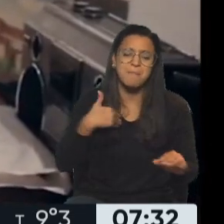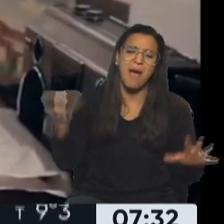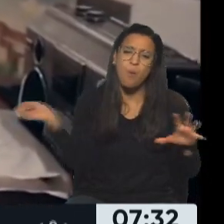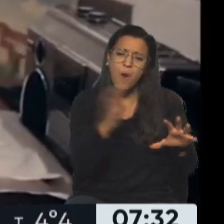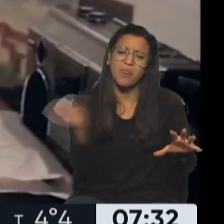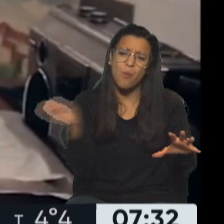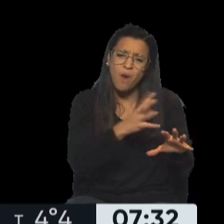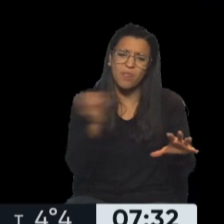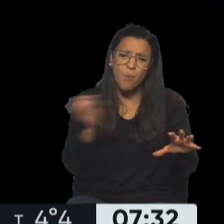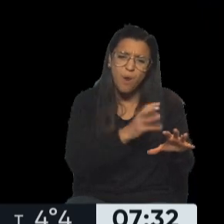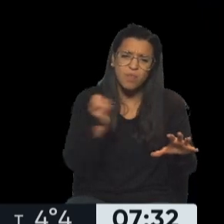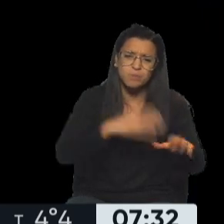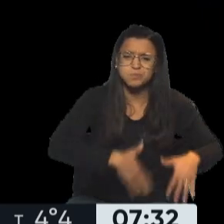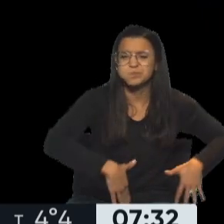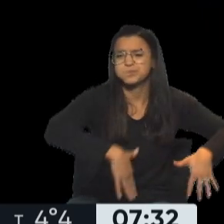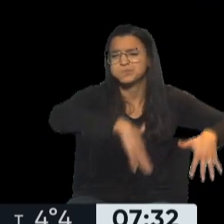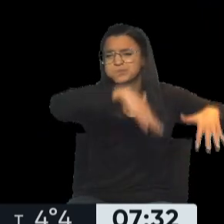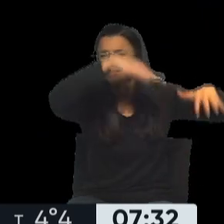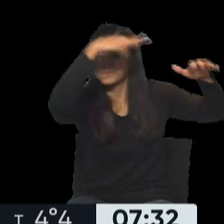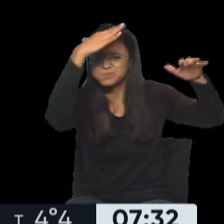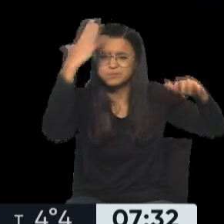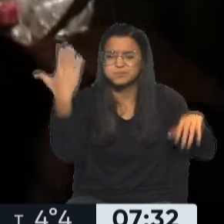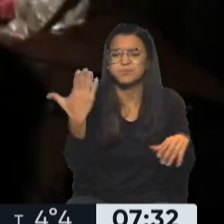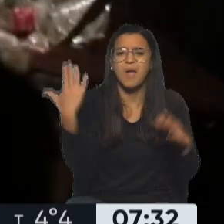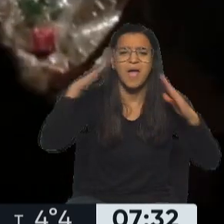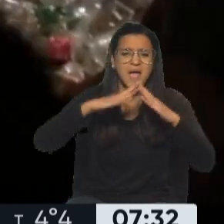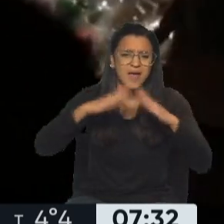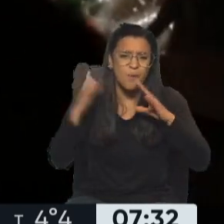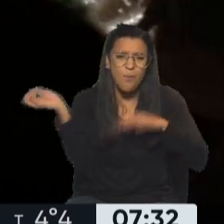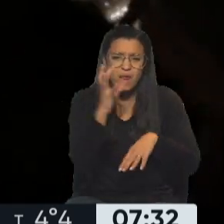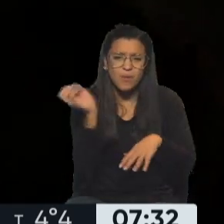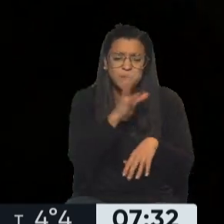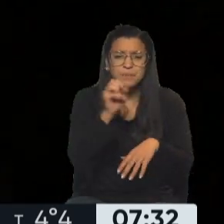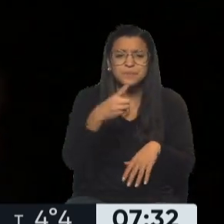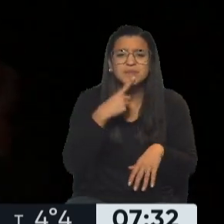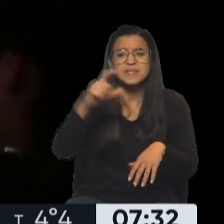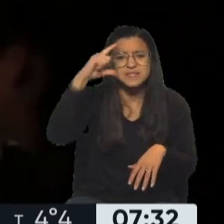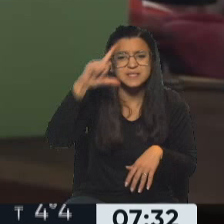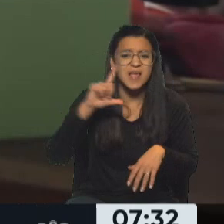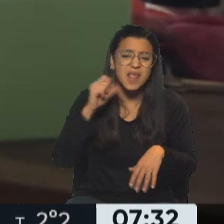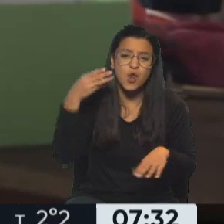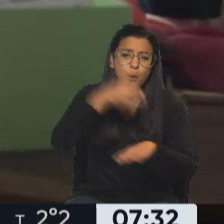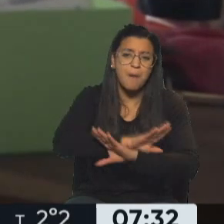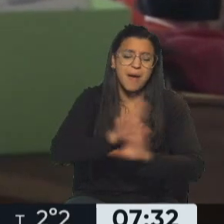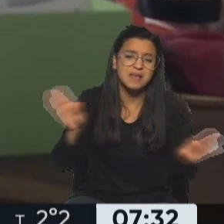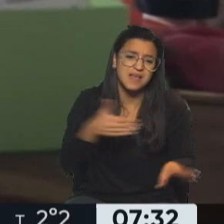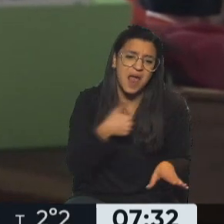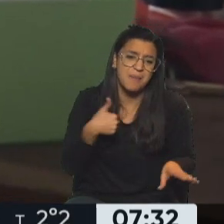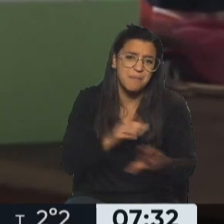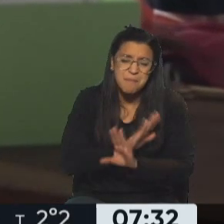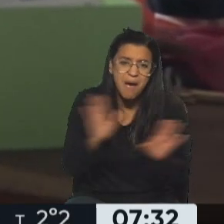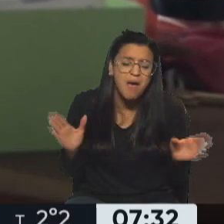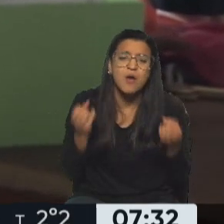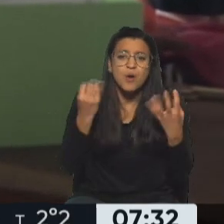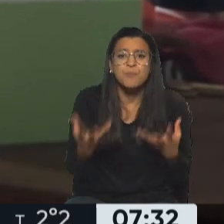acumula y ha acumulado compulsivamente. Hay veces escenas de la casa que no se puede creer y que fue motivo de que Celia no fuera a la casa de su madre por años. Y en el